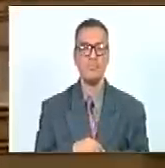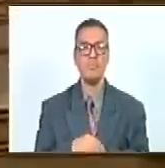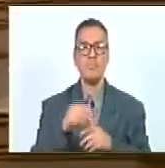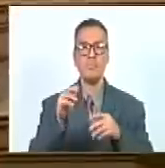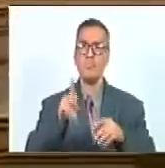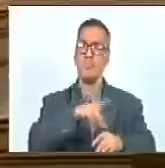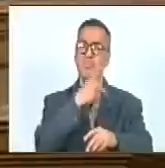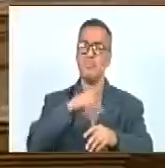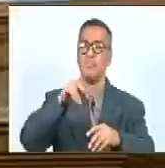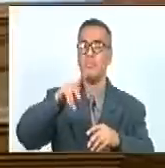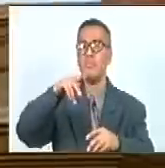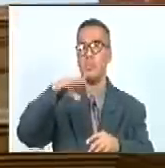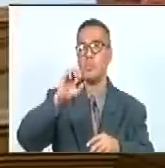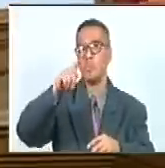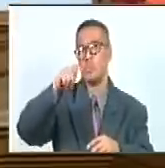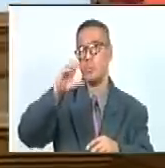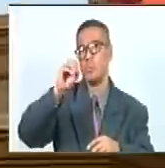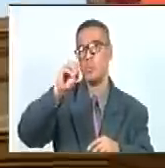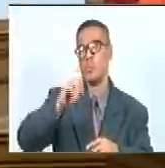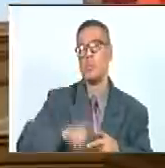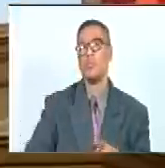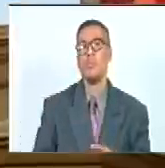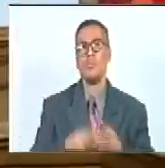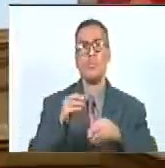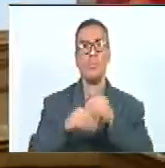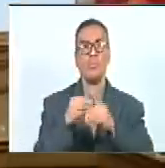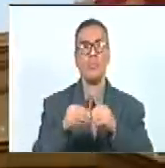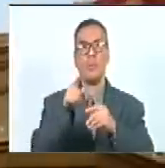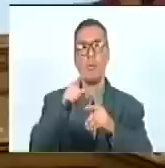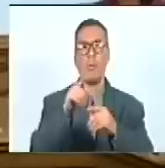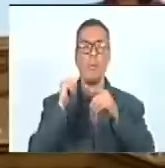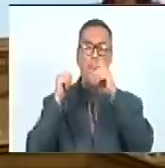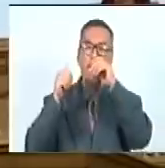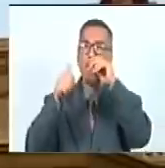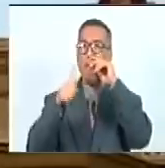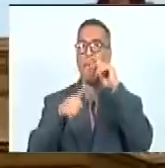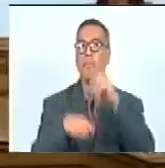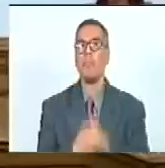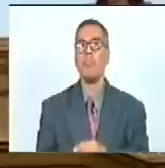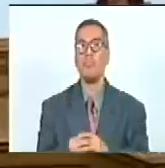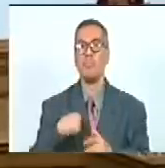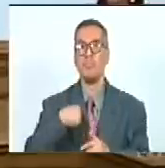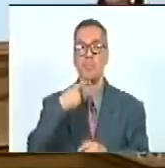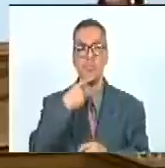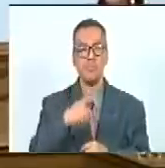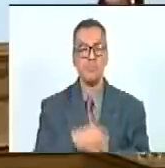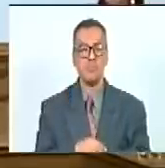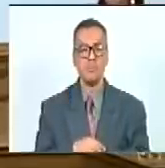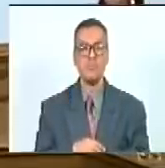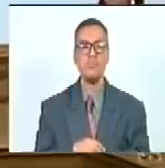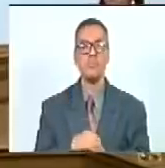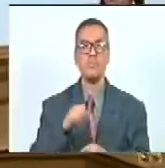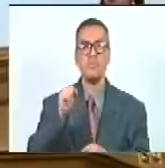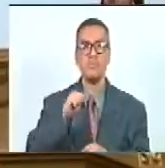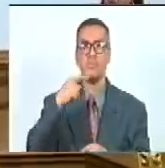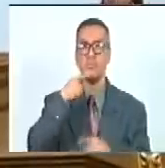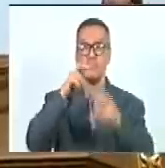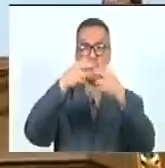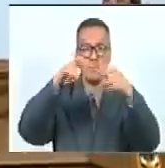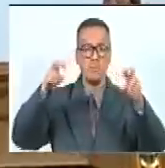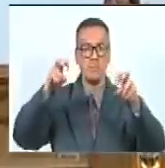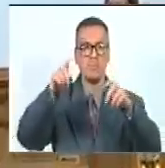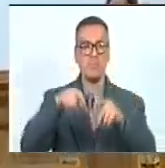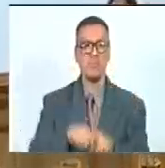poeta Gustavo Pereira sobre la eternidad, que dice, cito, y lo